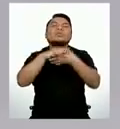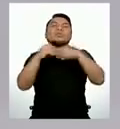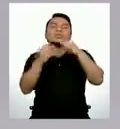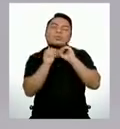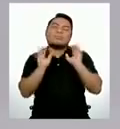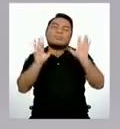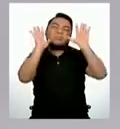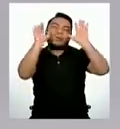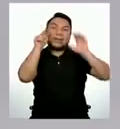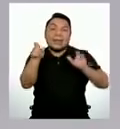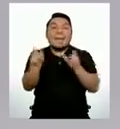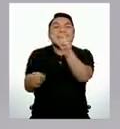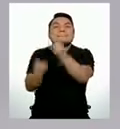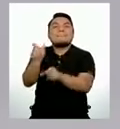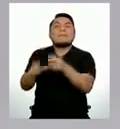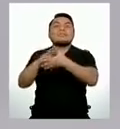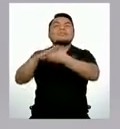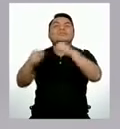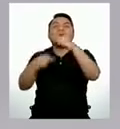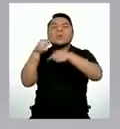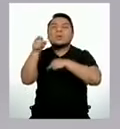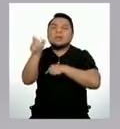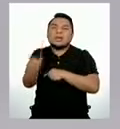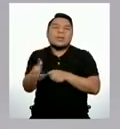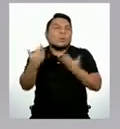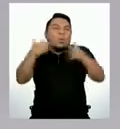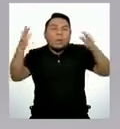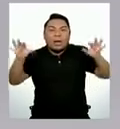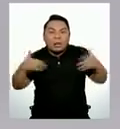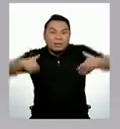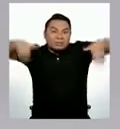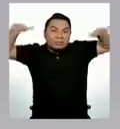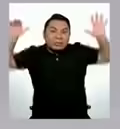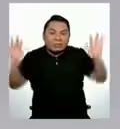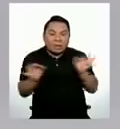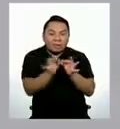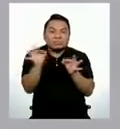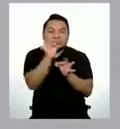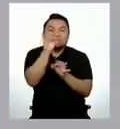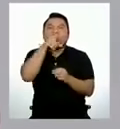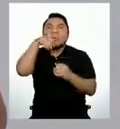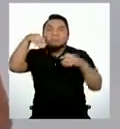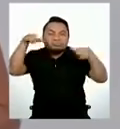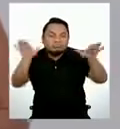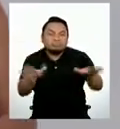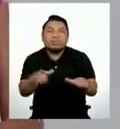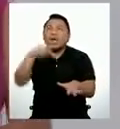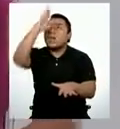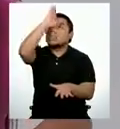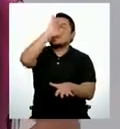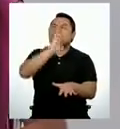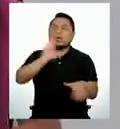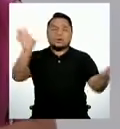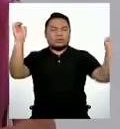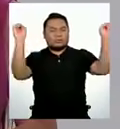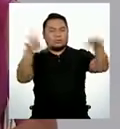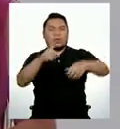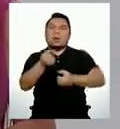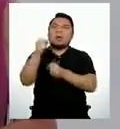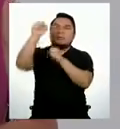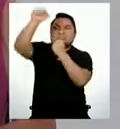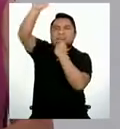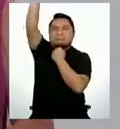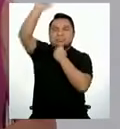como personajes principales seres sobrenaturales o extraordinarios, tales como dioses, héroes,